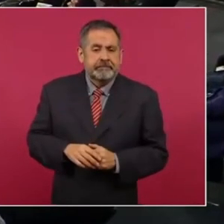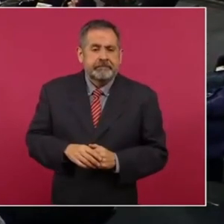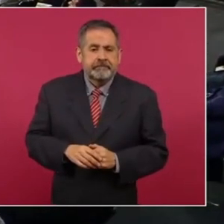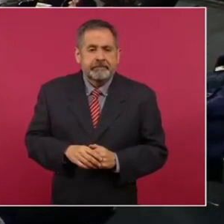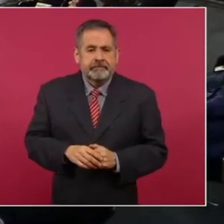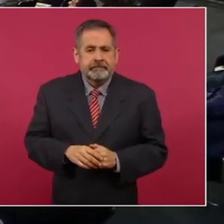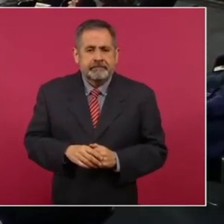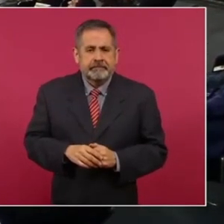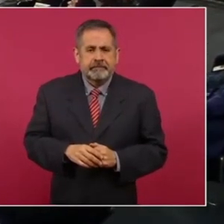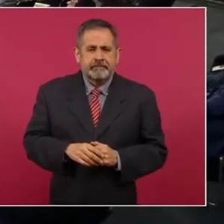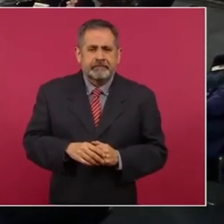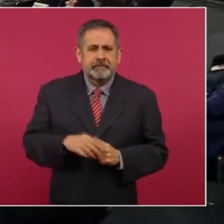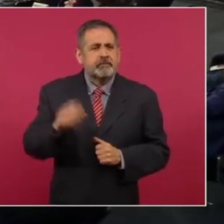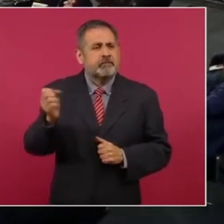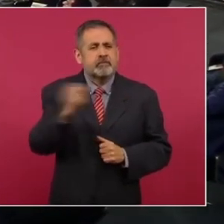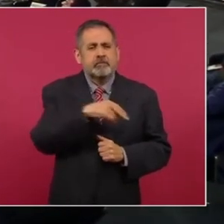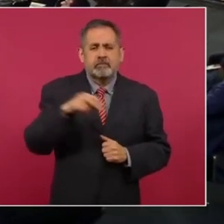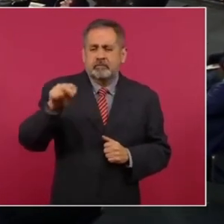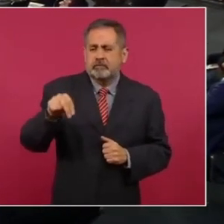a ver si te las manda Nuño.